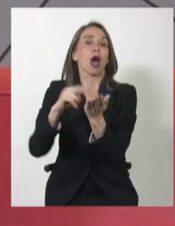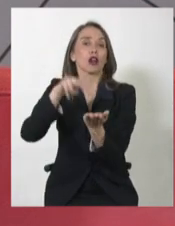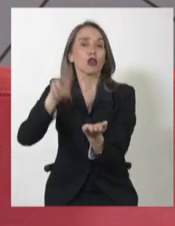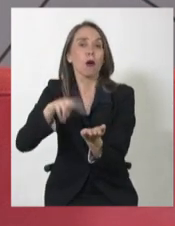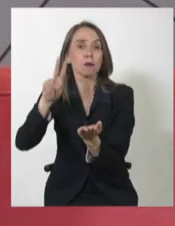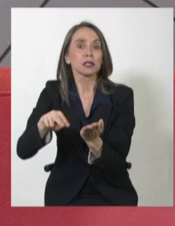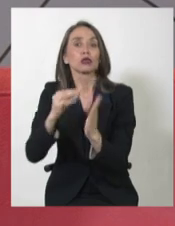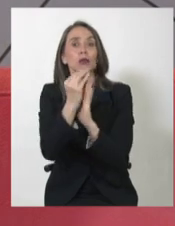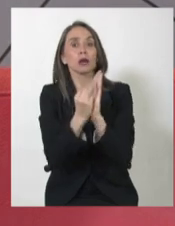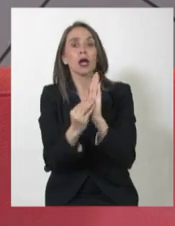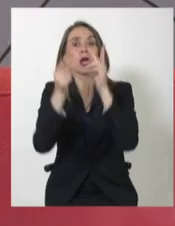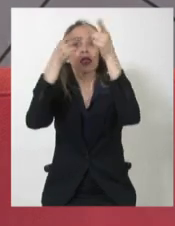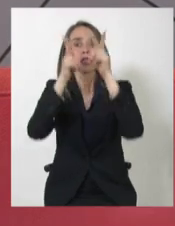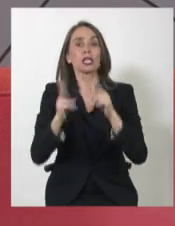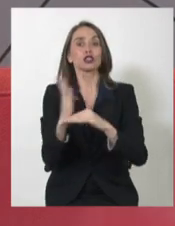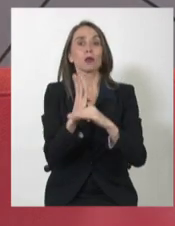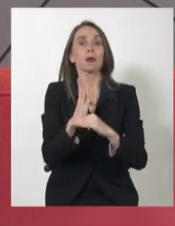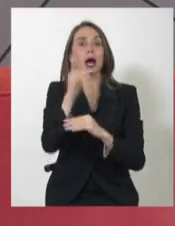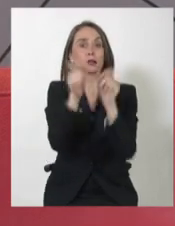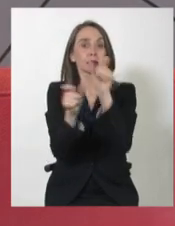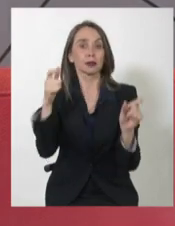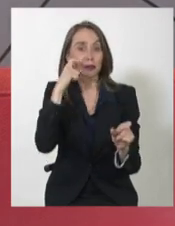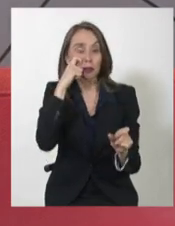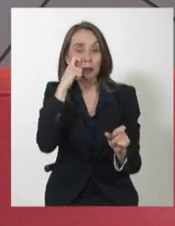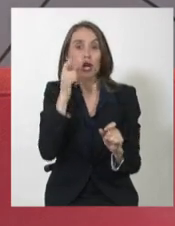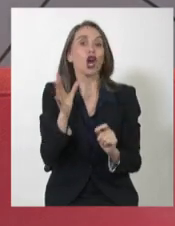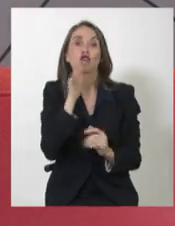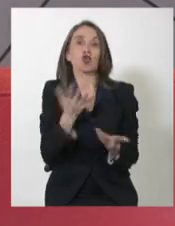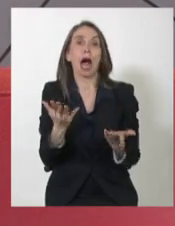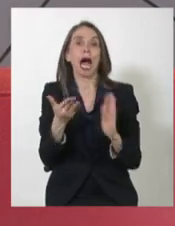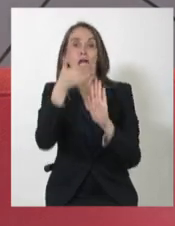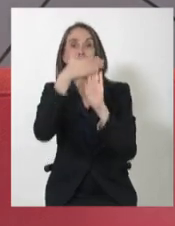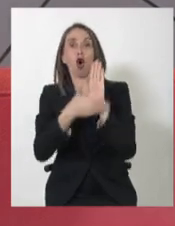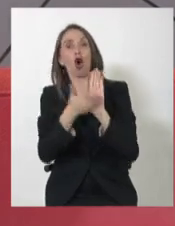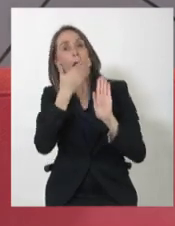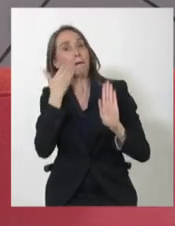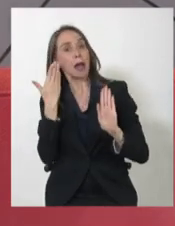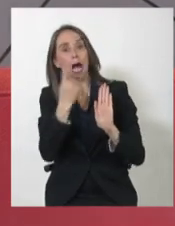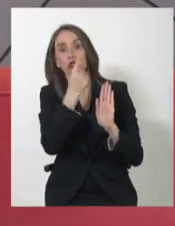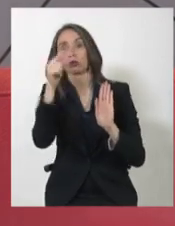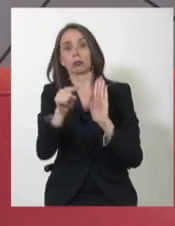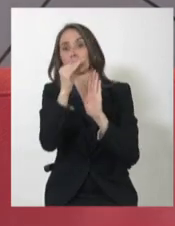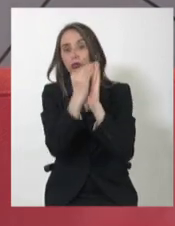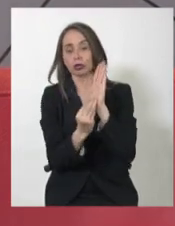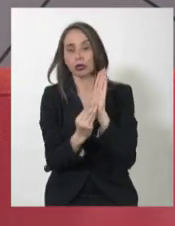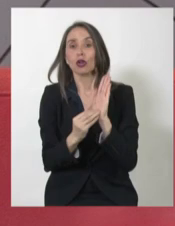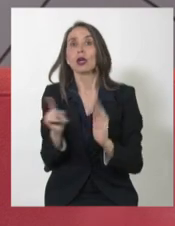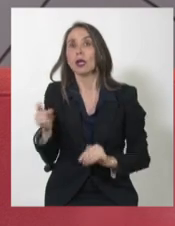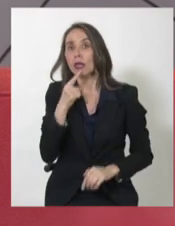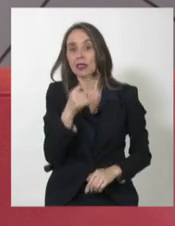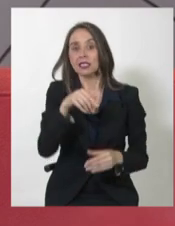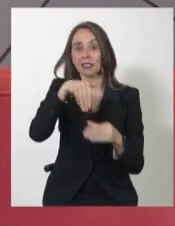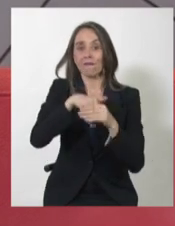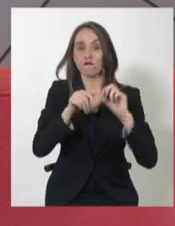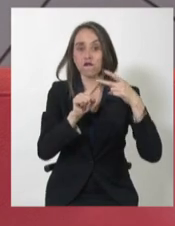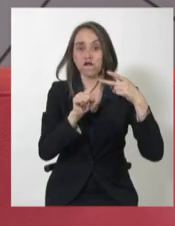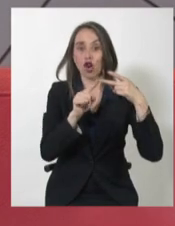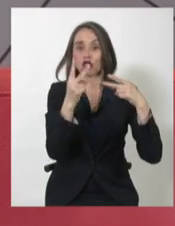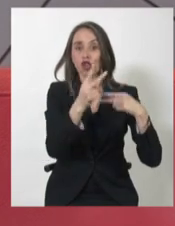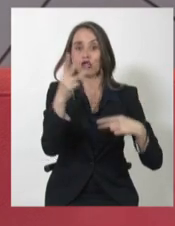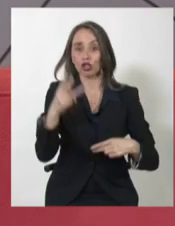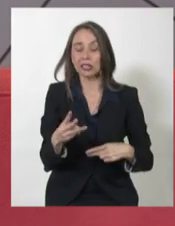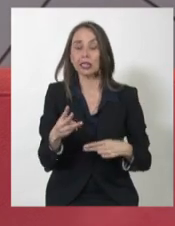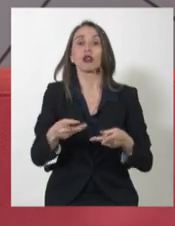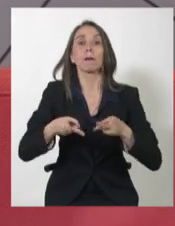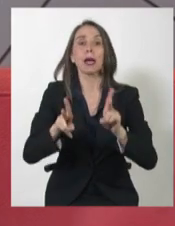algo de temer la hoja en blanco. Y ahora la importancia de los dos tercios también, concuerdo con Cristian, que es el que facilita el